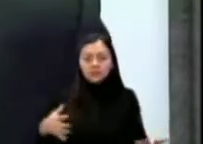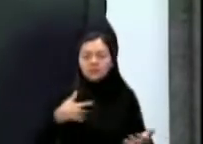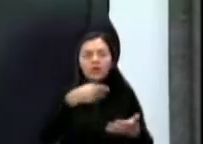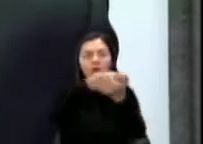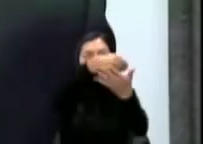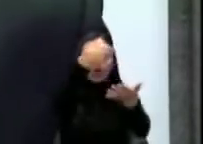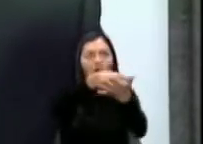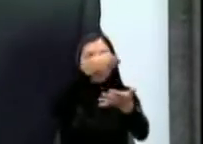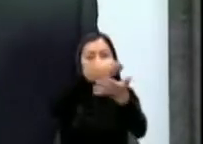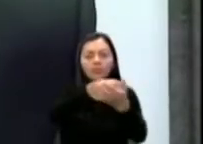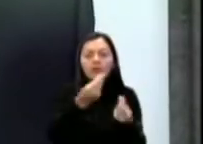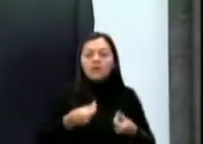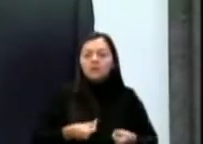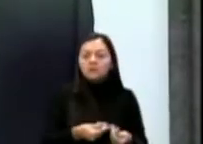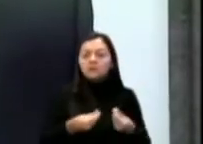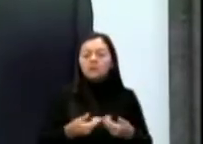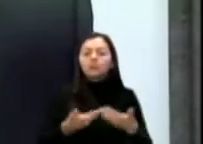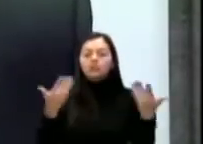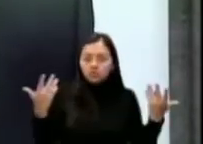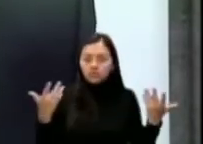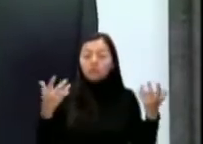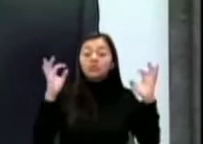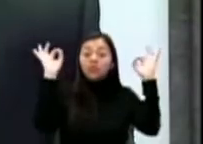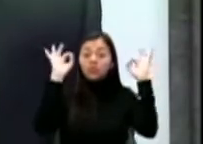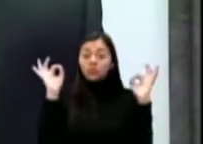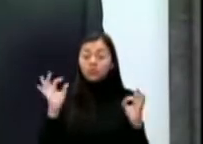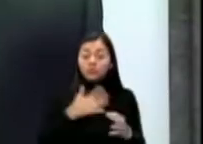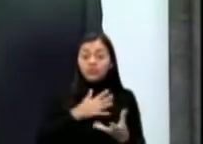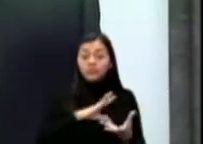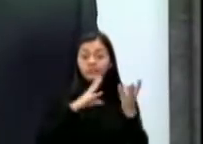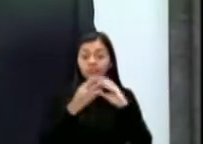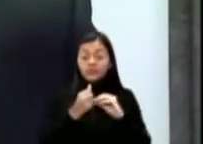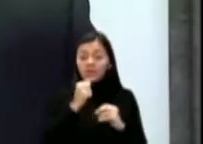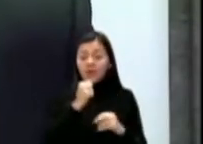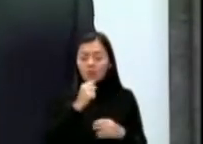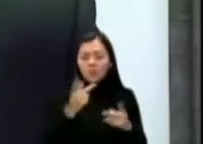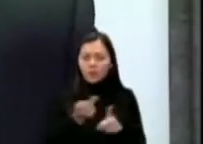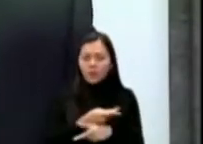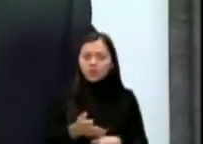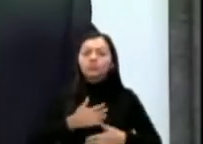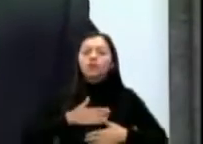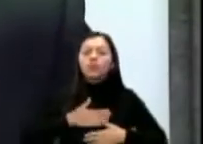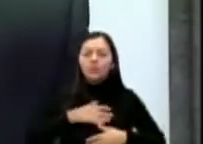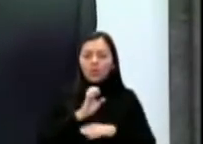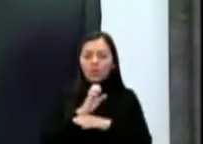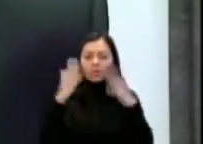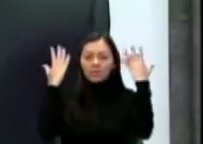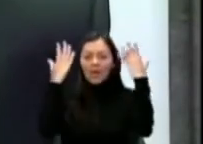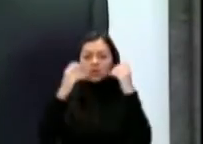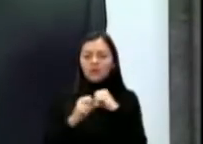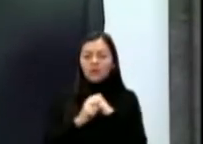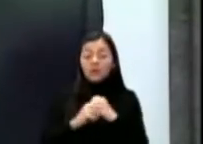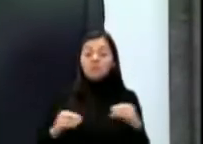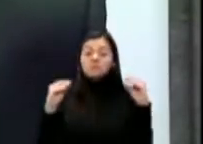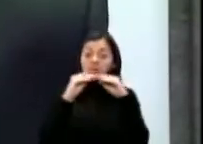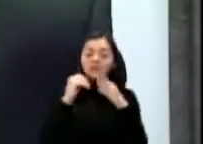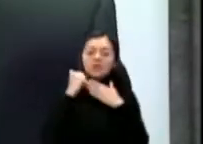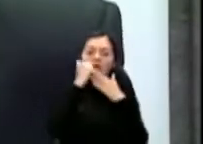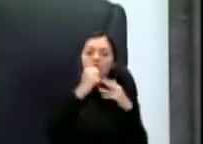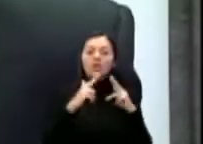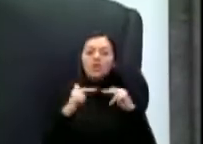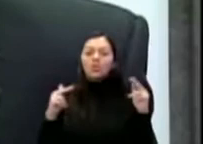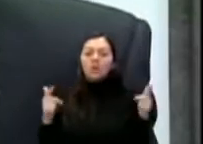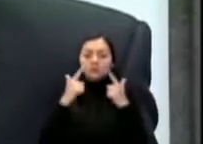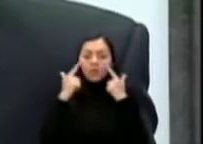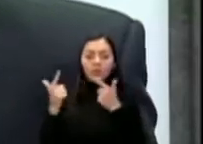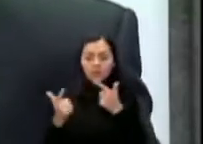la energía será ecuatoriana orgullosamente contra la energía eléctrica producción nuestras hidroeléctricas y voy a cuidar el medio ambiente y